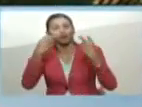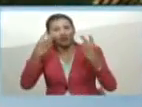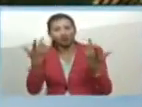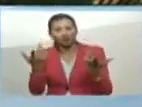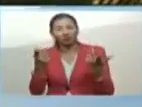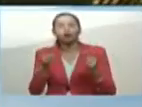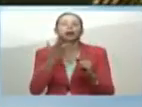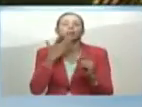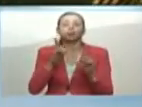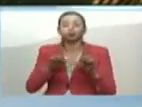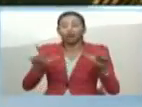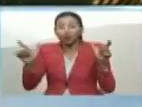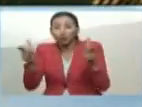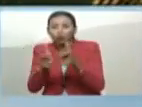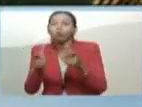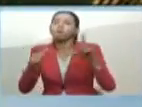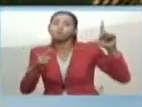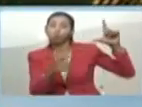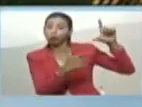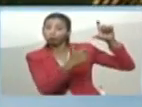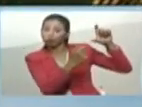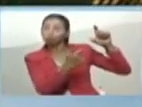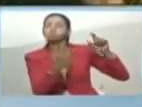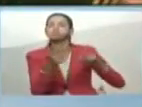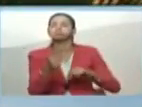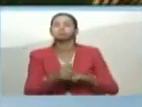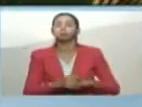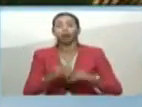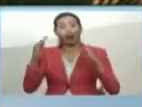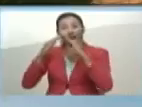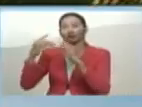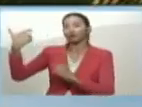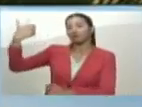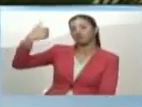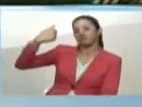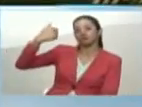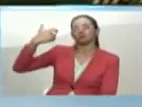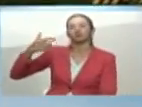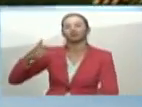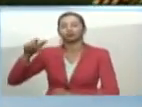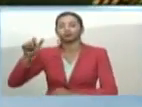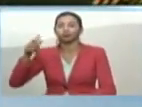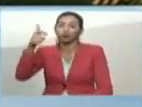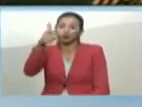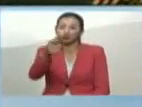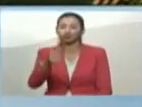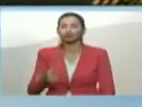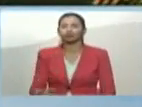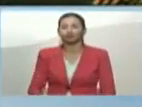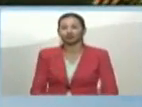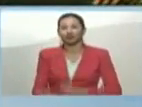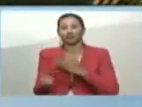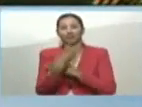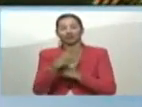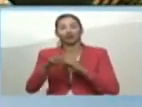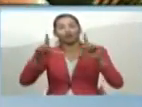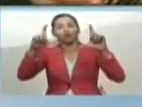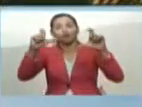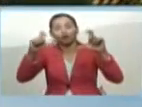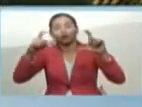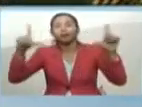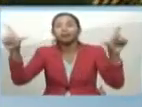Si están en una asamblea, tómenle la foto a la asamblea. Si están en su casa acostado, tómenle la foto a la cama, al televisor.